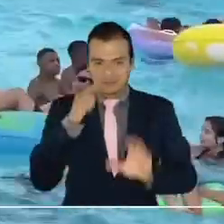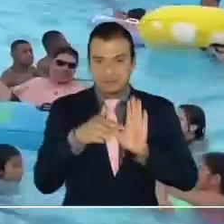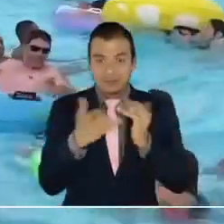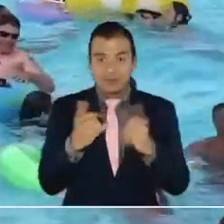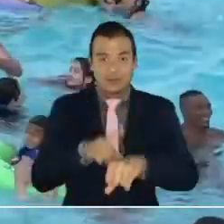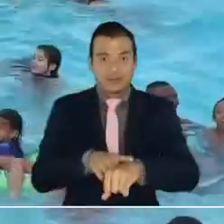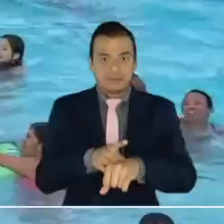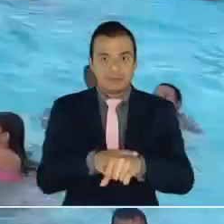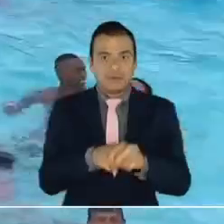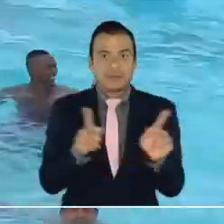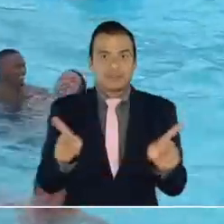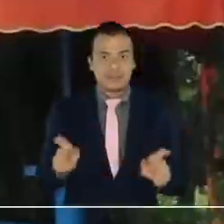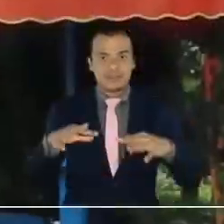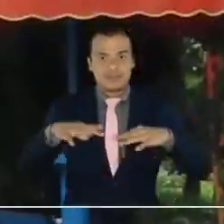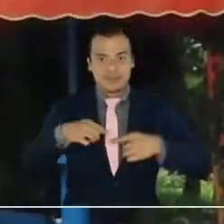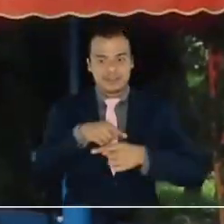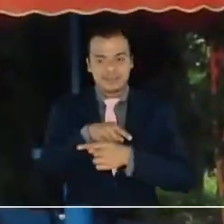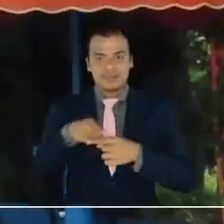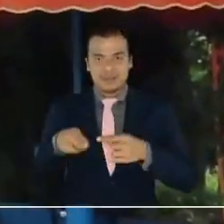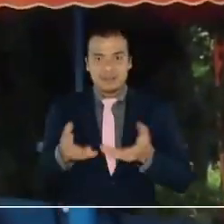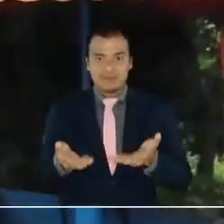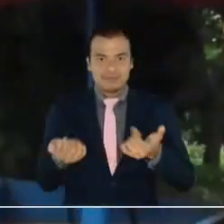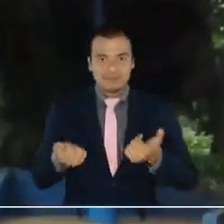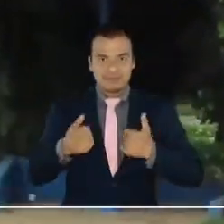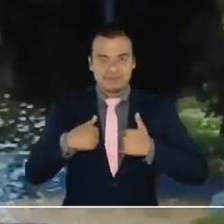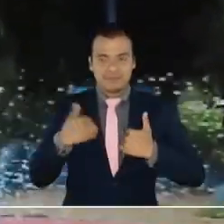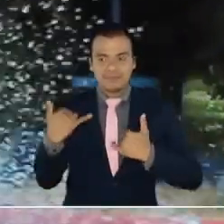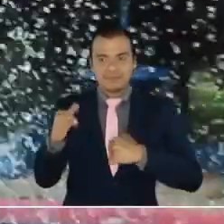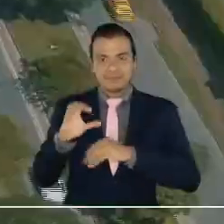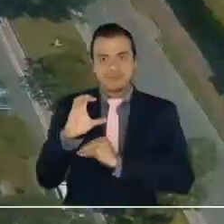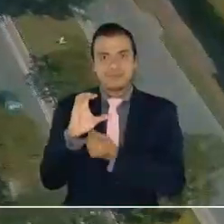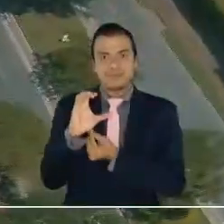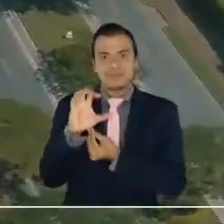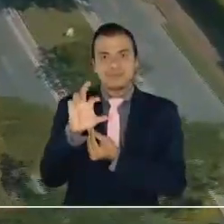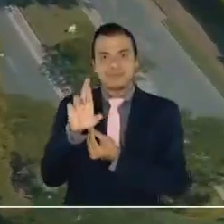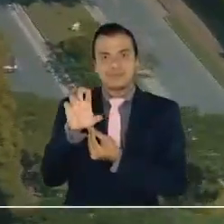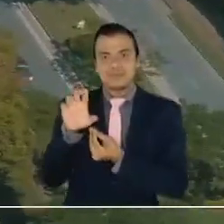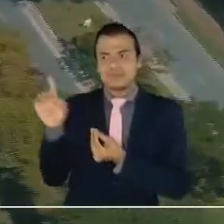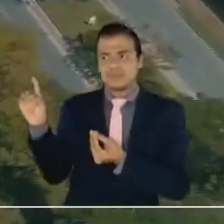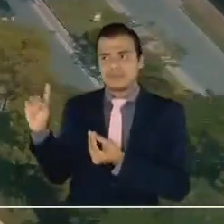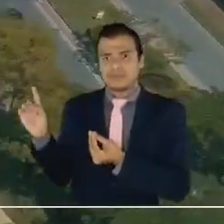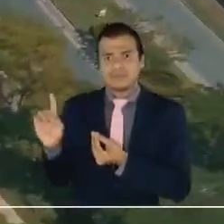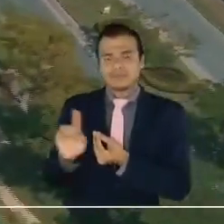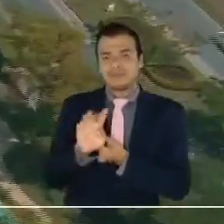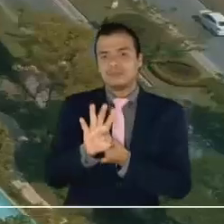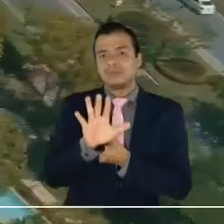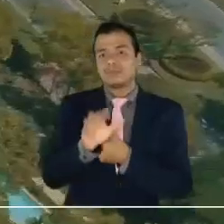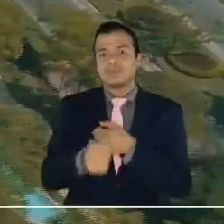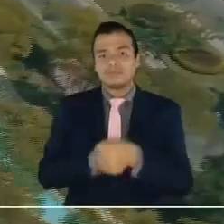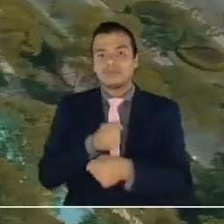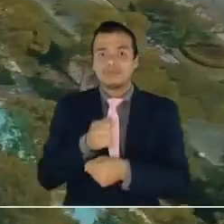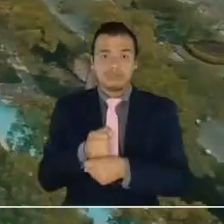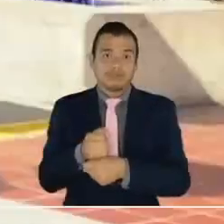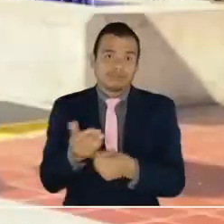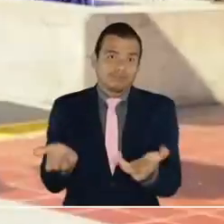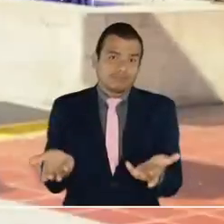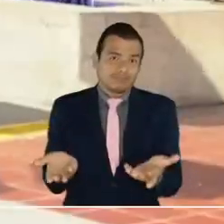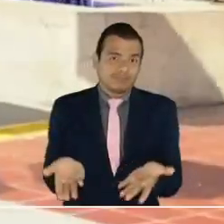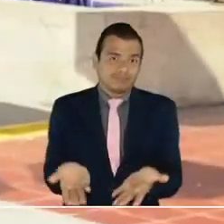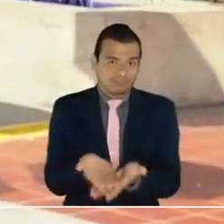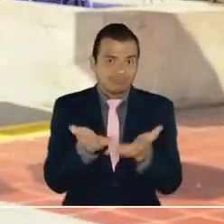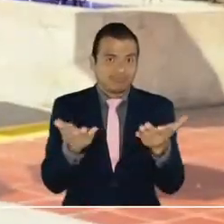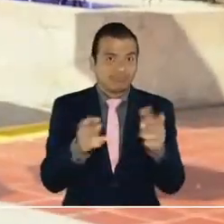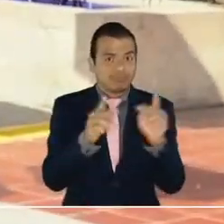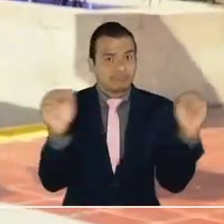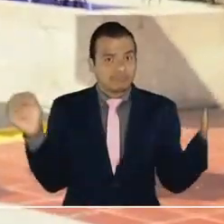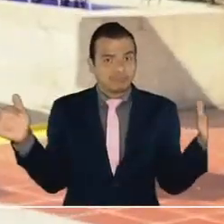En sus 45 años, la CRPT tiene el plan de diversión ideal en la semana de receso para grupos organizados con descuentos especiales. Vengan